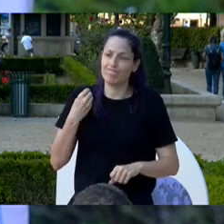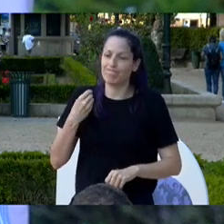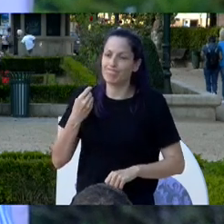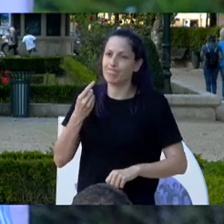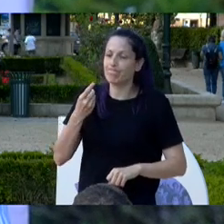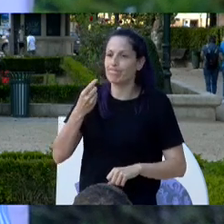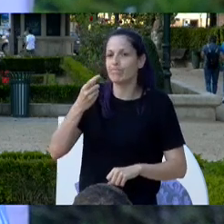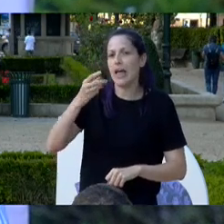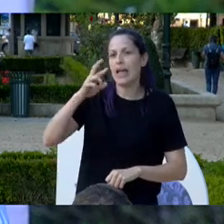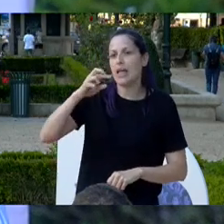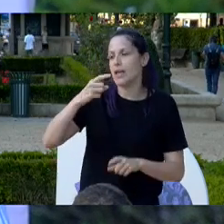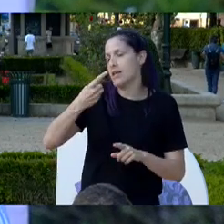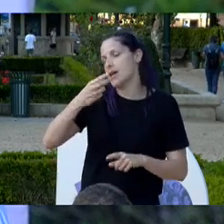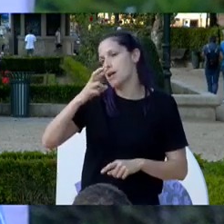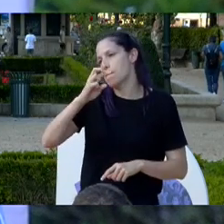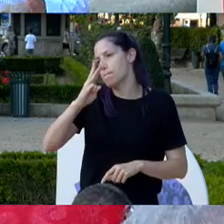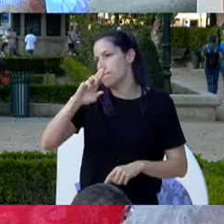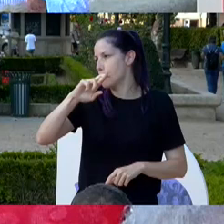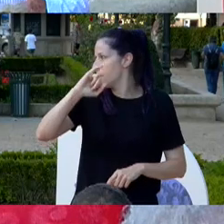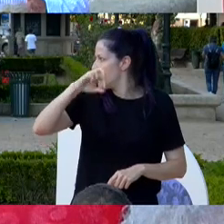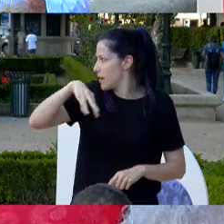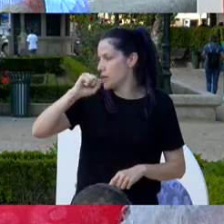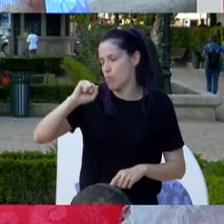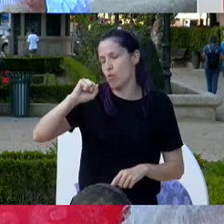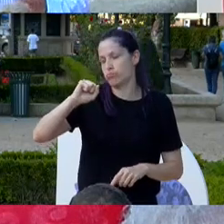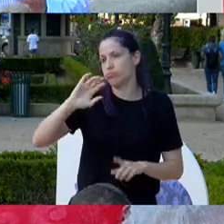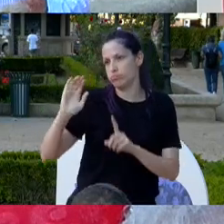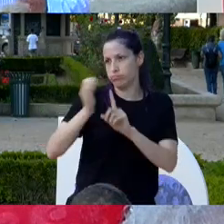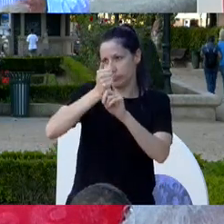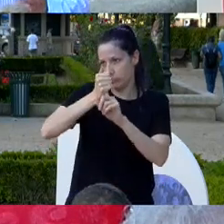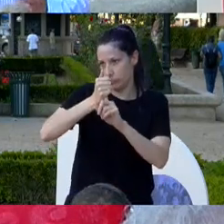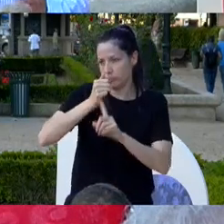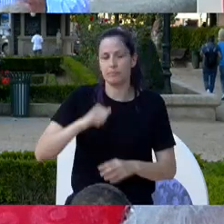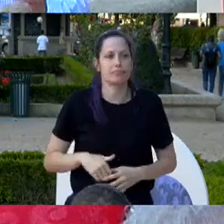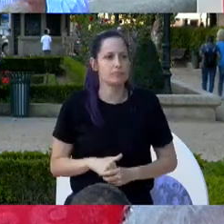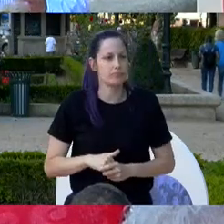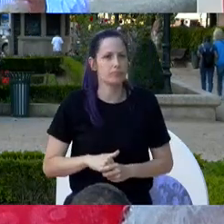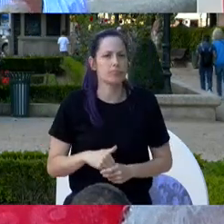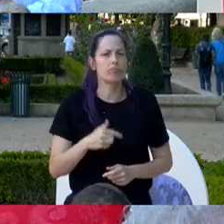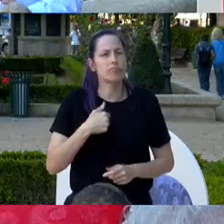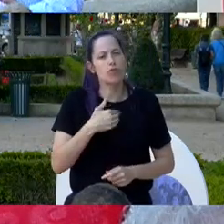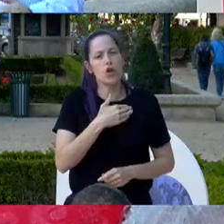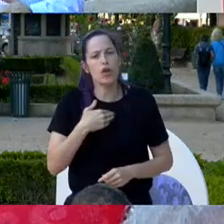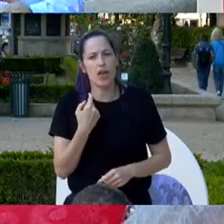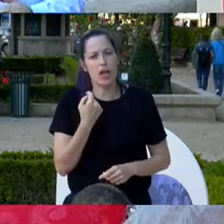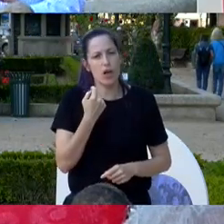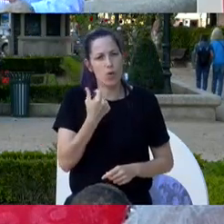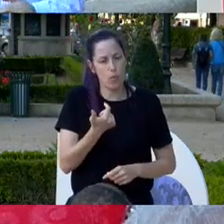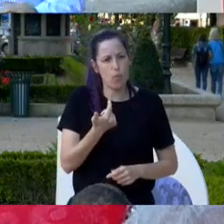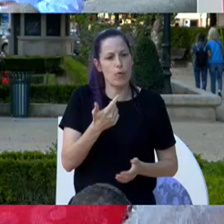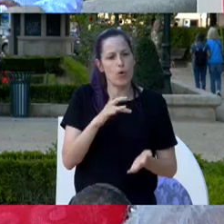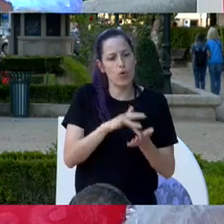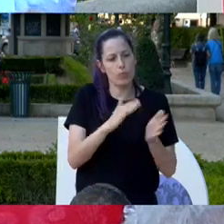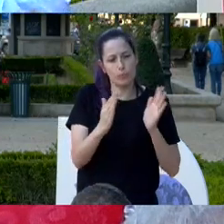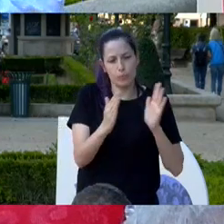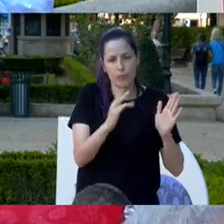tarde. Pero es que se está anticipando mucho, Manuel, y yo quiero extenderme más no gran momento de Ernestina.